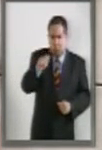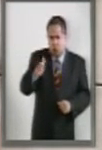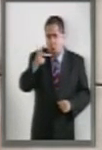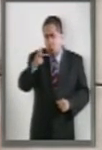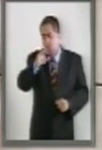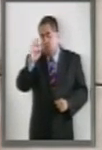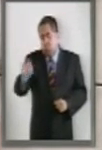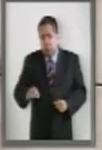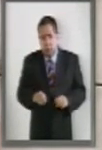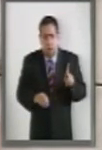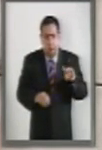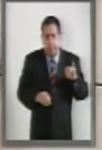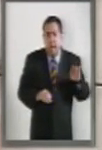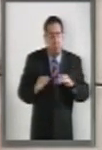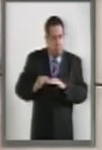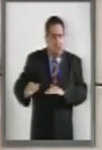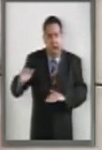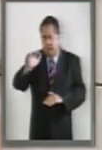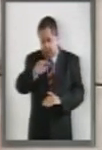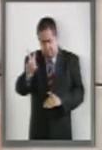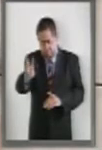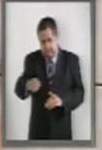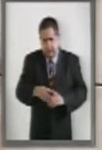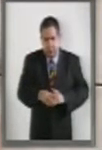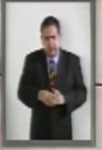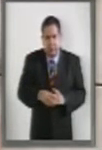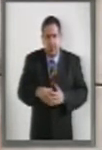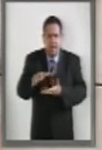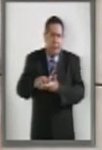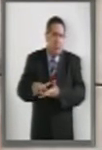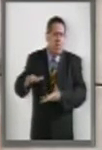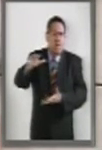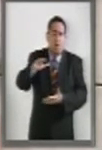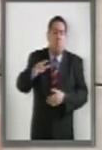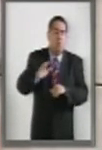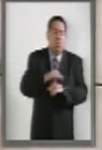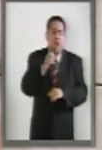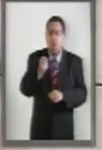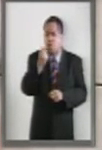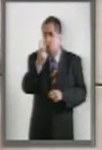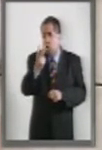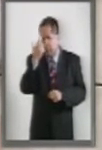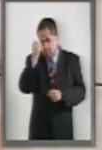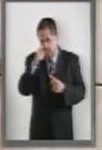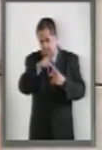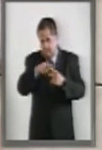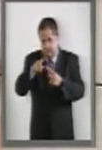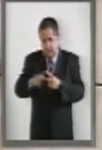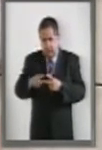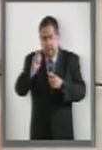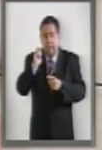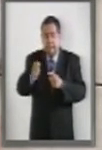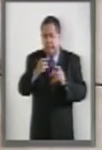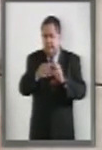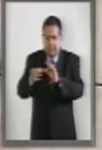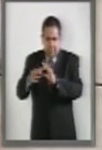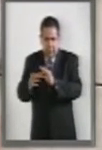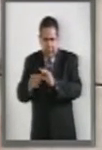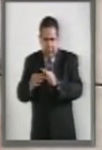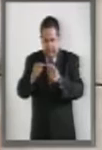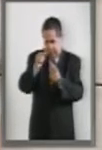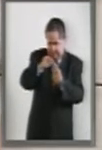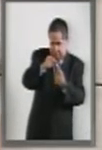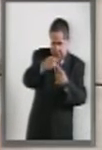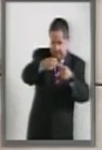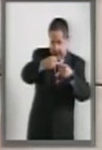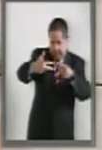del PIB durante esta administración. El crecimiento se motiva por dos razones estructurales y podemos descomponerlo en diferentes factores que ya